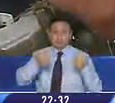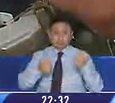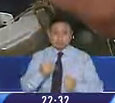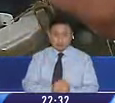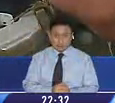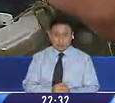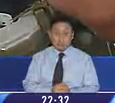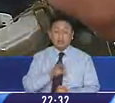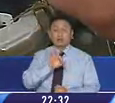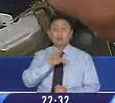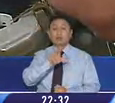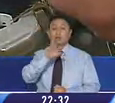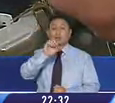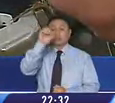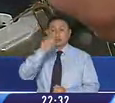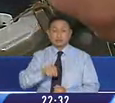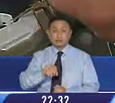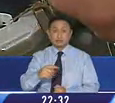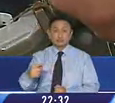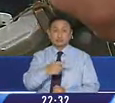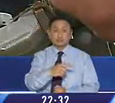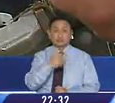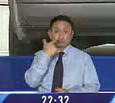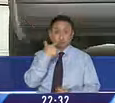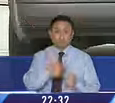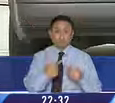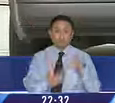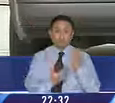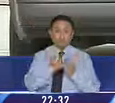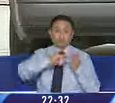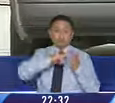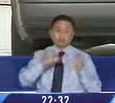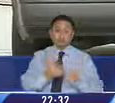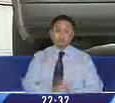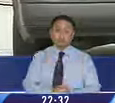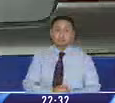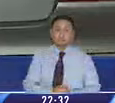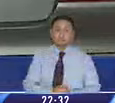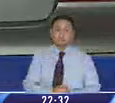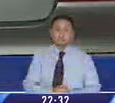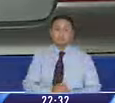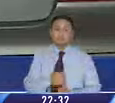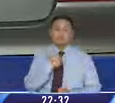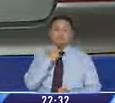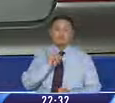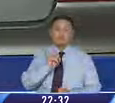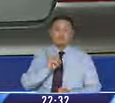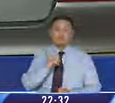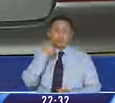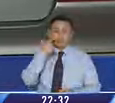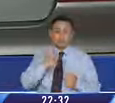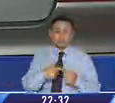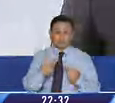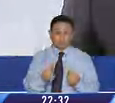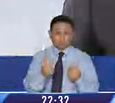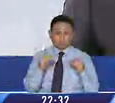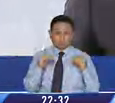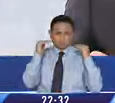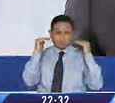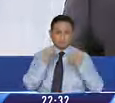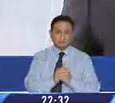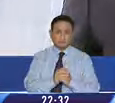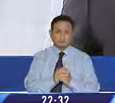cifra el 93% corresponde a tecnologías de Euro 4, 5 y 6, que demandan combustibles de buena calidad. En